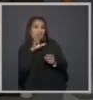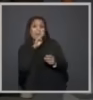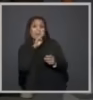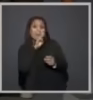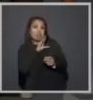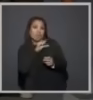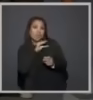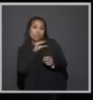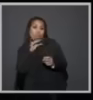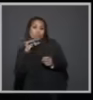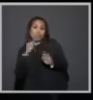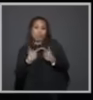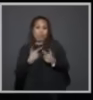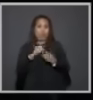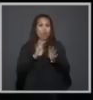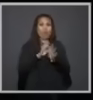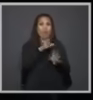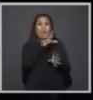país. Entonces,